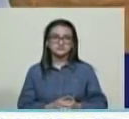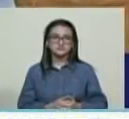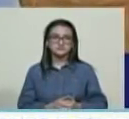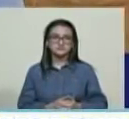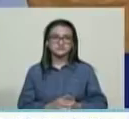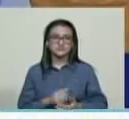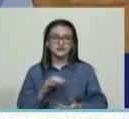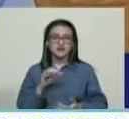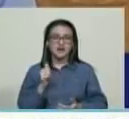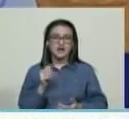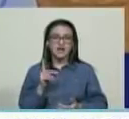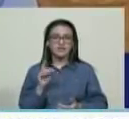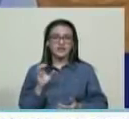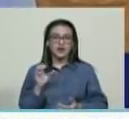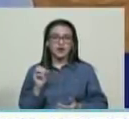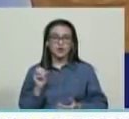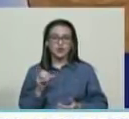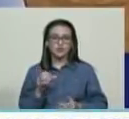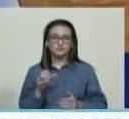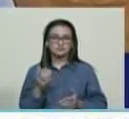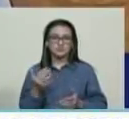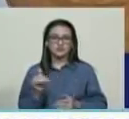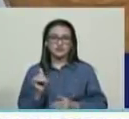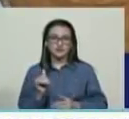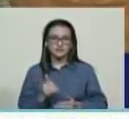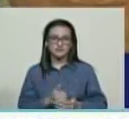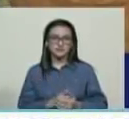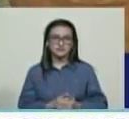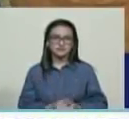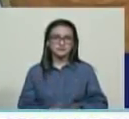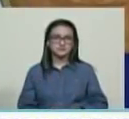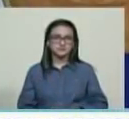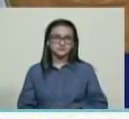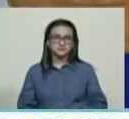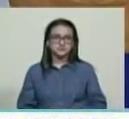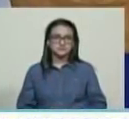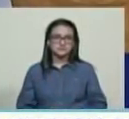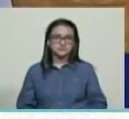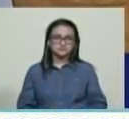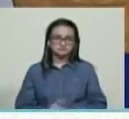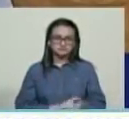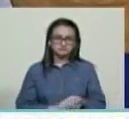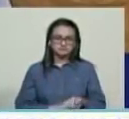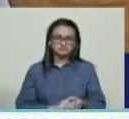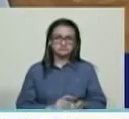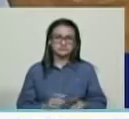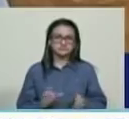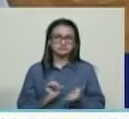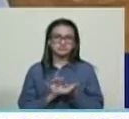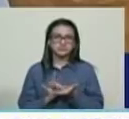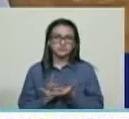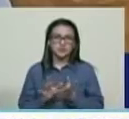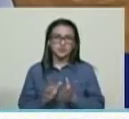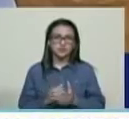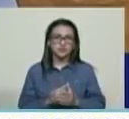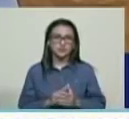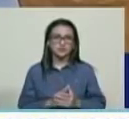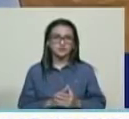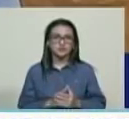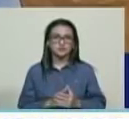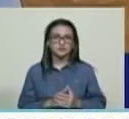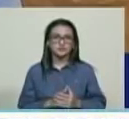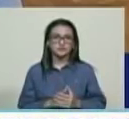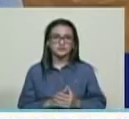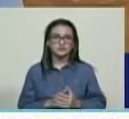de las suyas. Y yo me puse severísimo con el reglamento y comencé a sacar a todo el que se asomara, que no fuera de